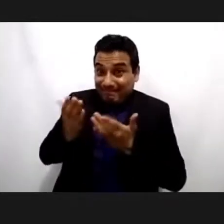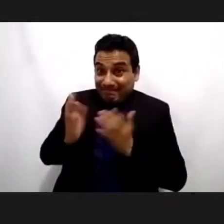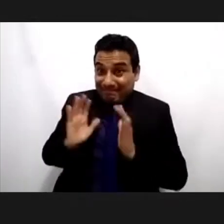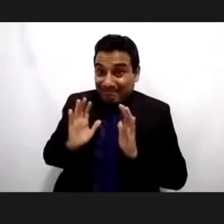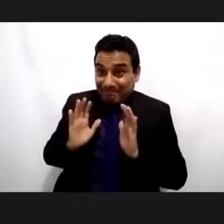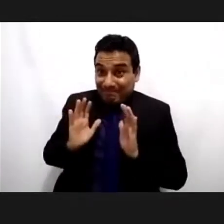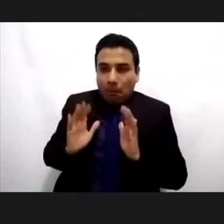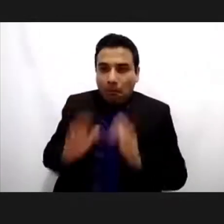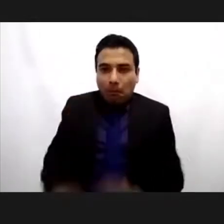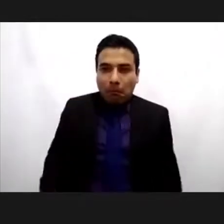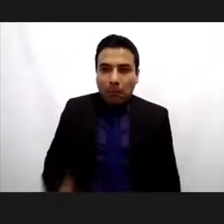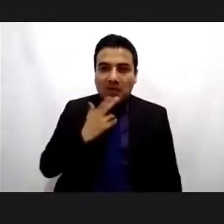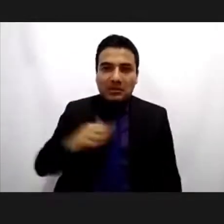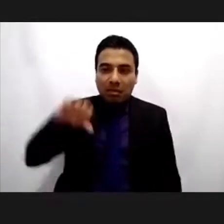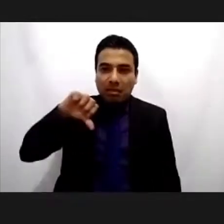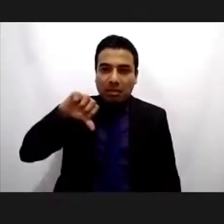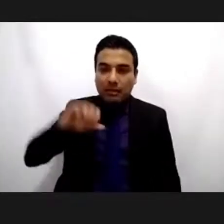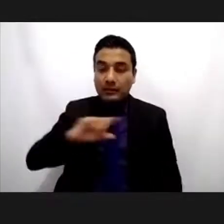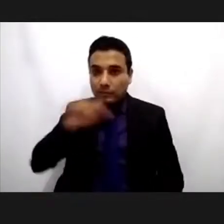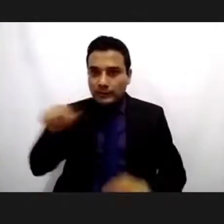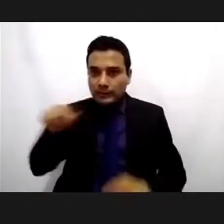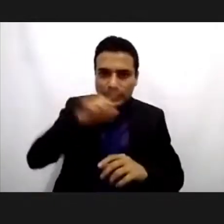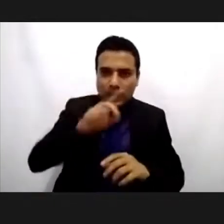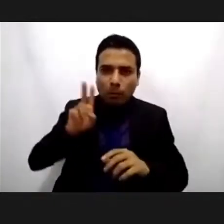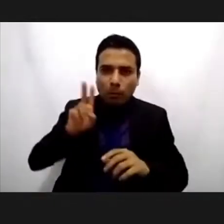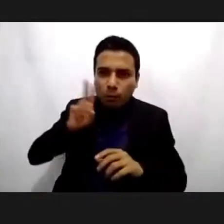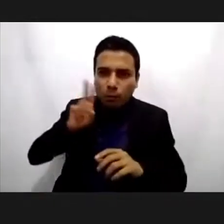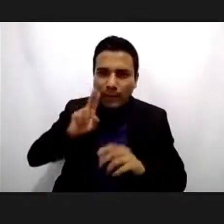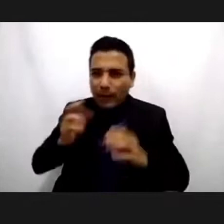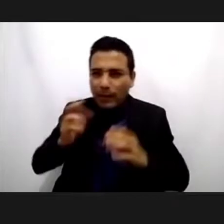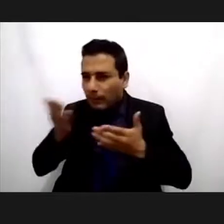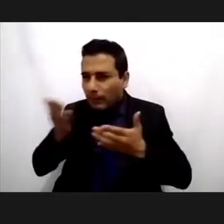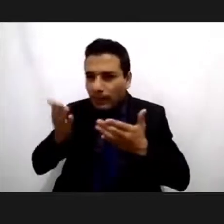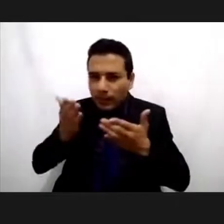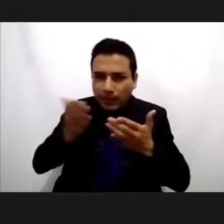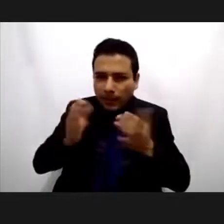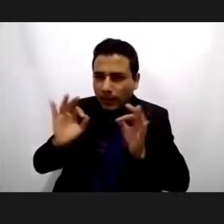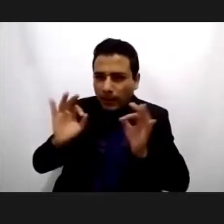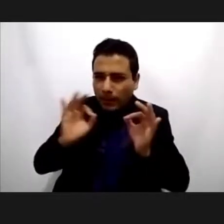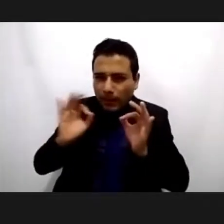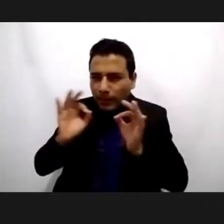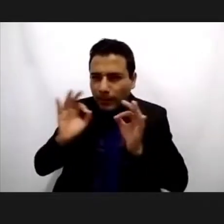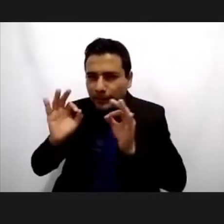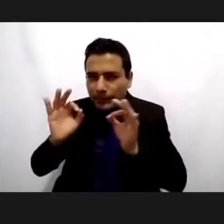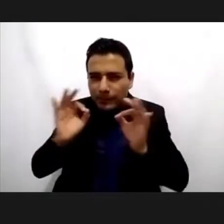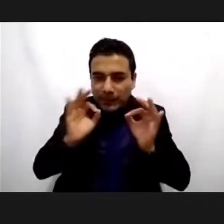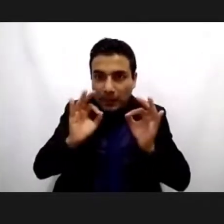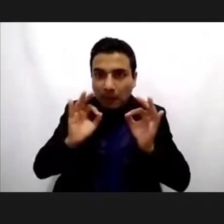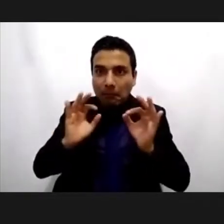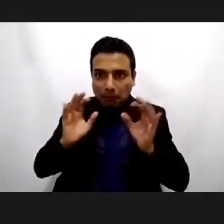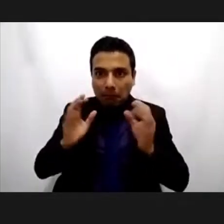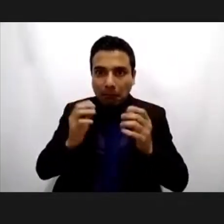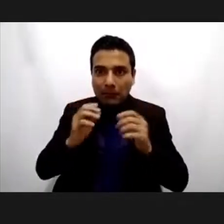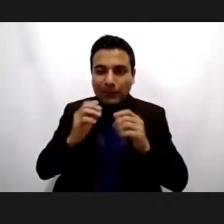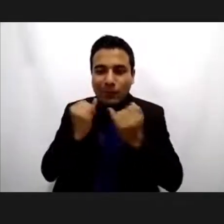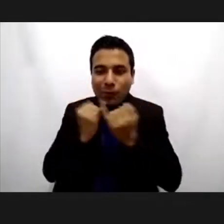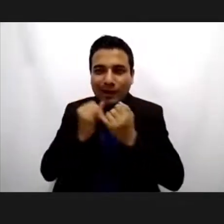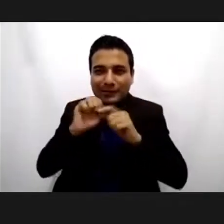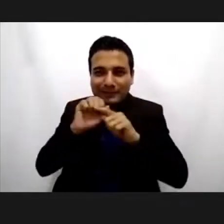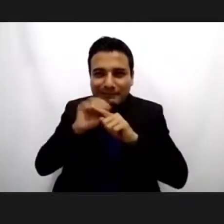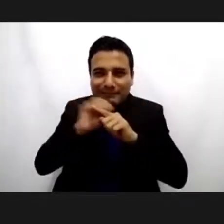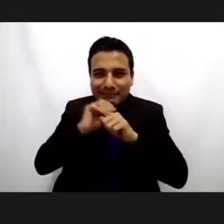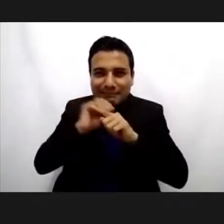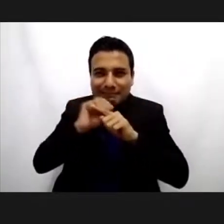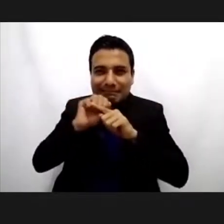es lo que se va probando y va quedando como una criba, ¿no? Como un colador. Entonces, un desafío. Juego